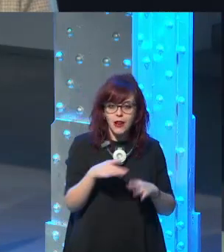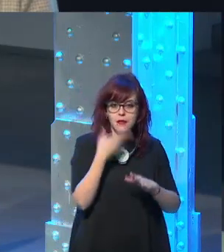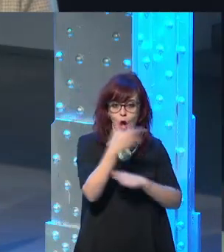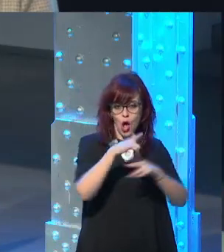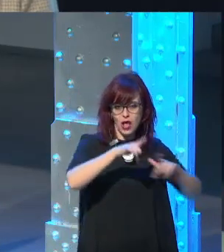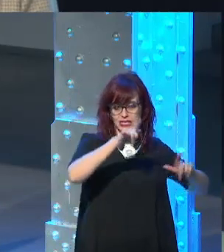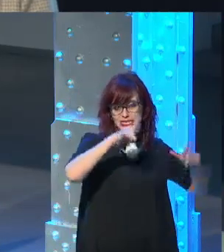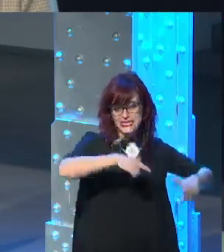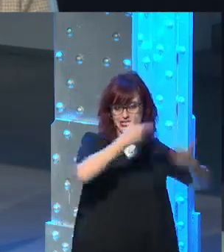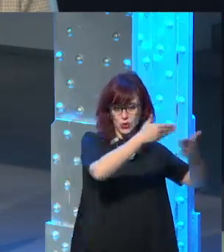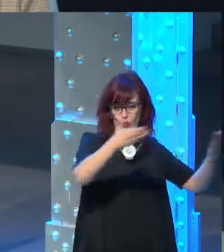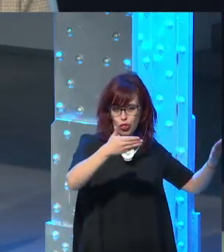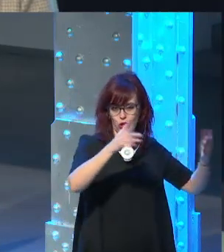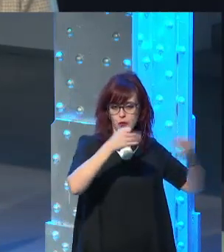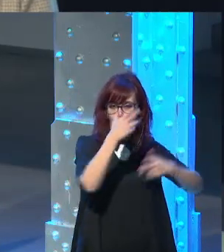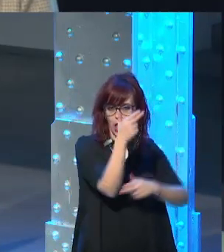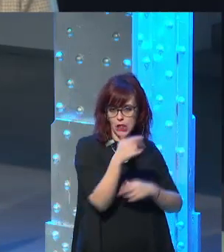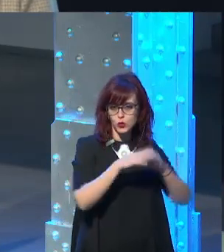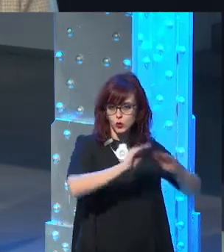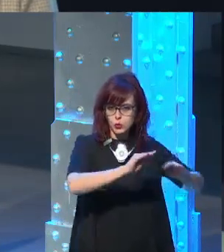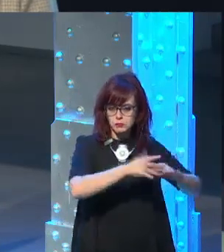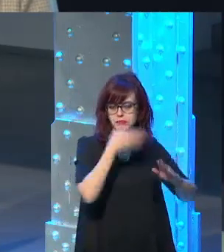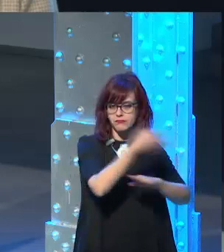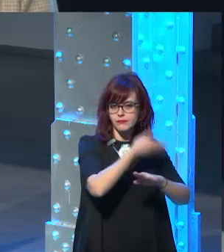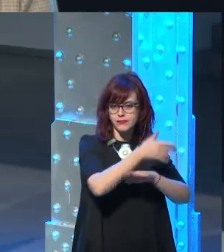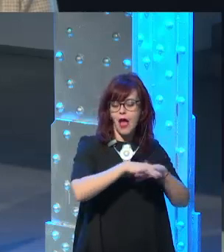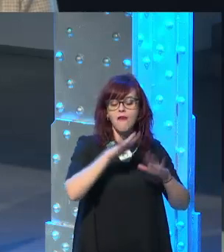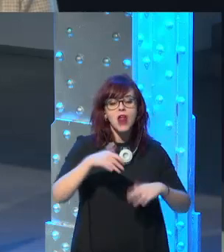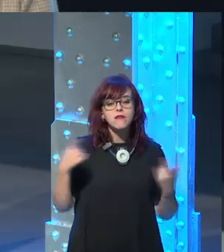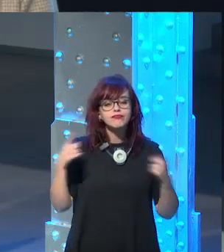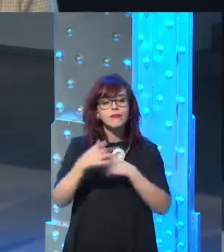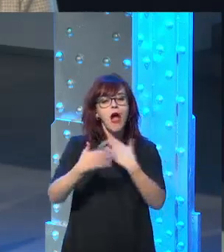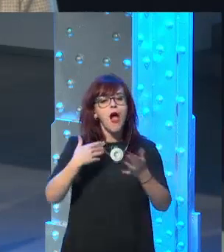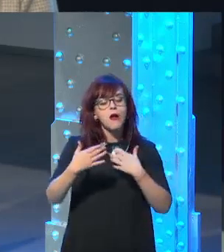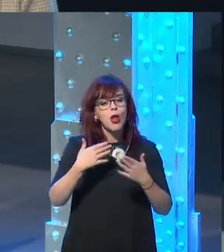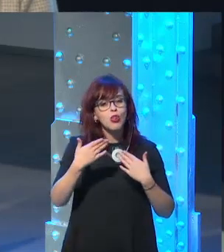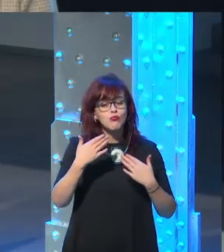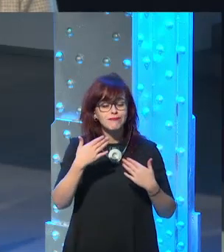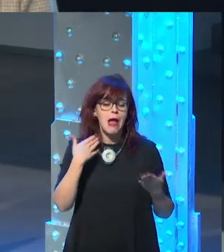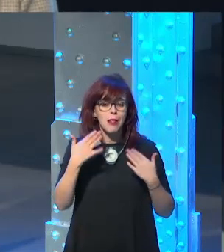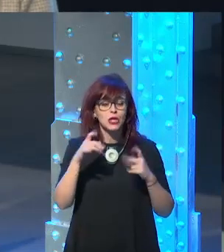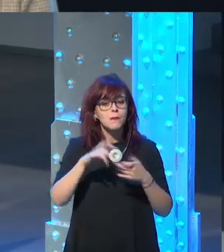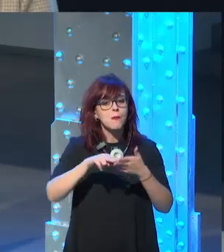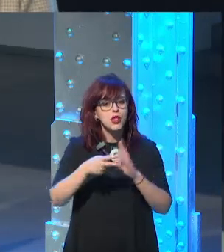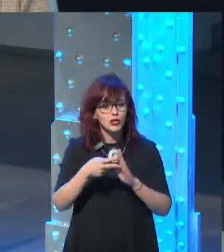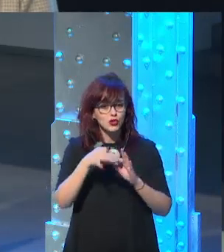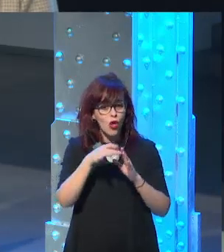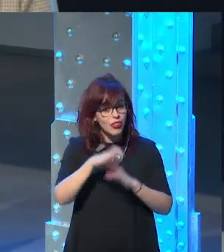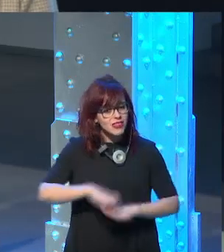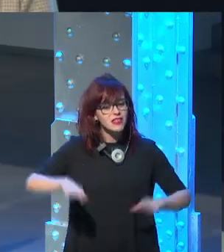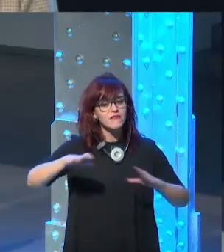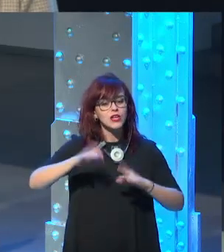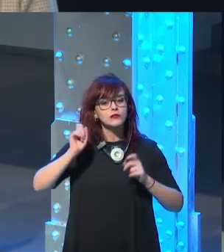estado en su estudio varias veces. Y hemos hablado del proyecto